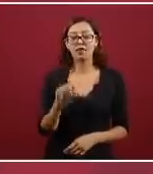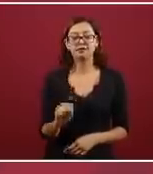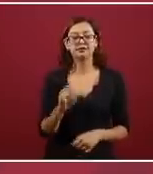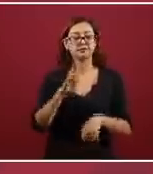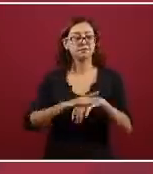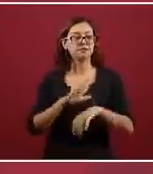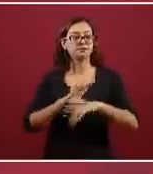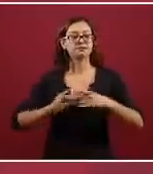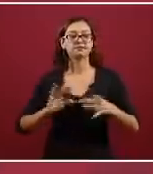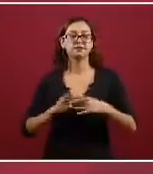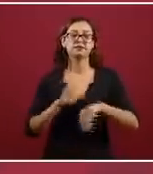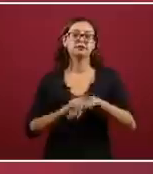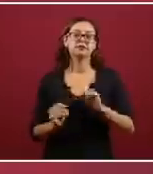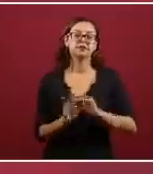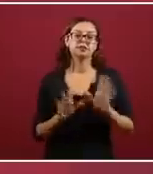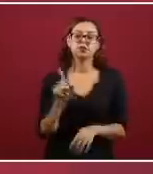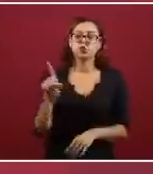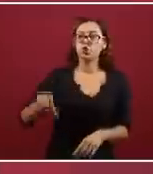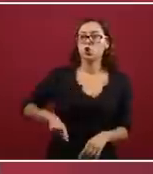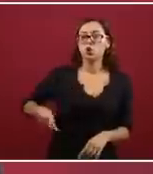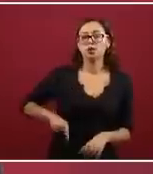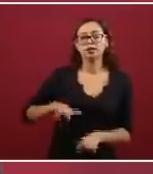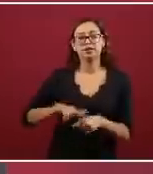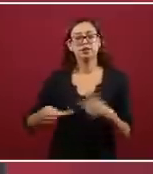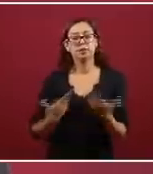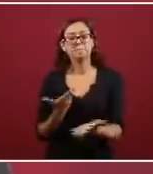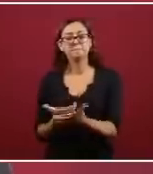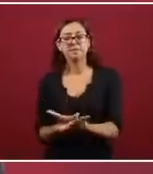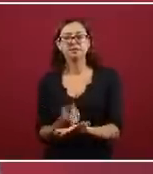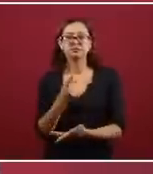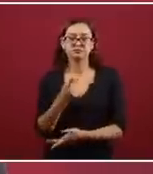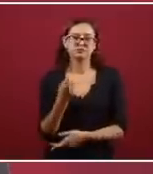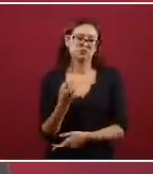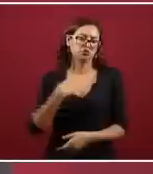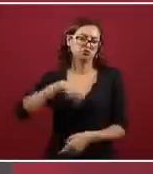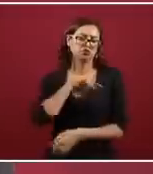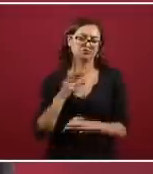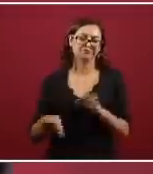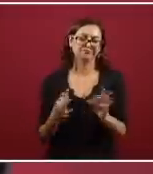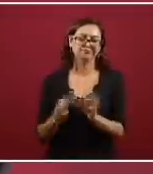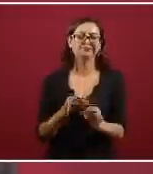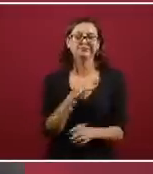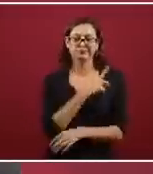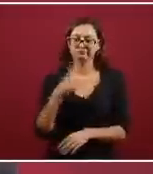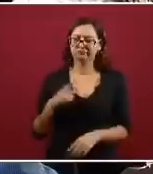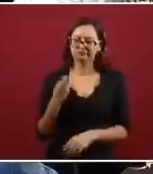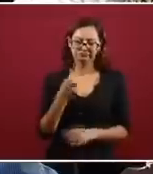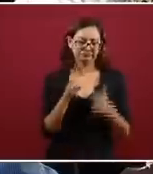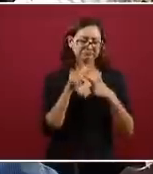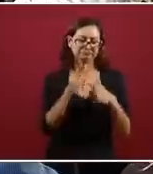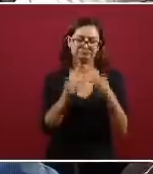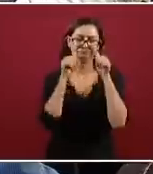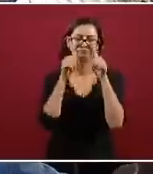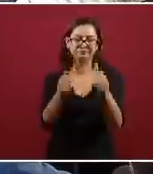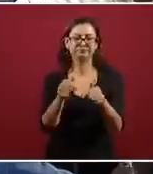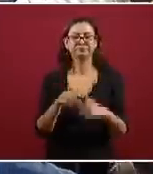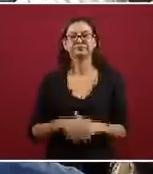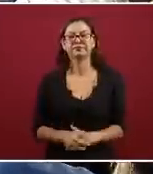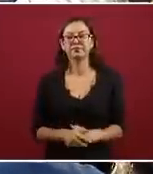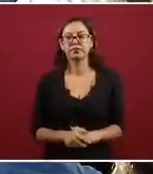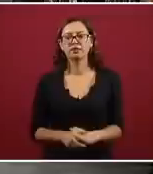del gobernador, y desde luego lo que estamos planteando pues lo tenemos que cumplir, estamos sobre eso. Muchas gracias.